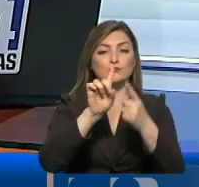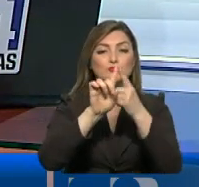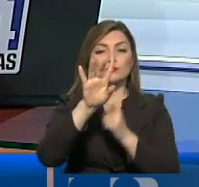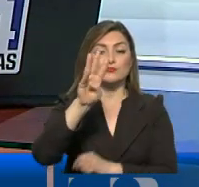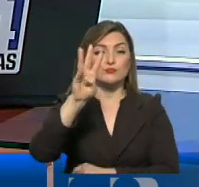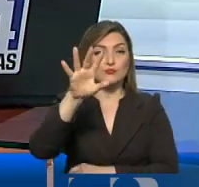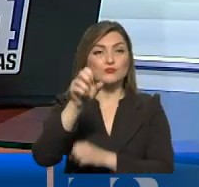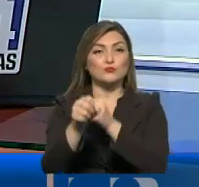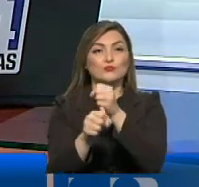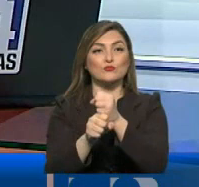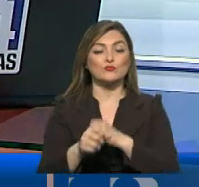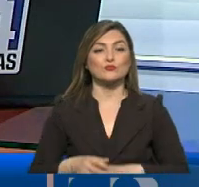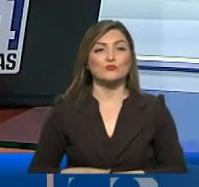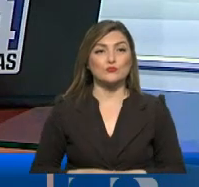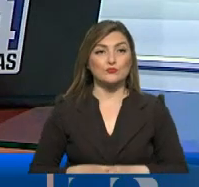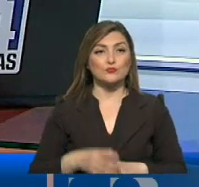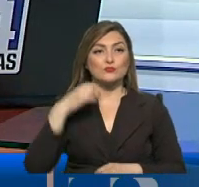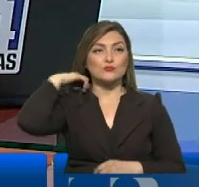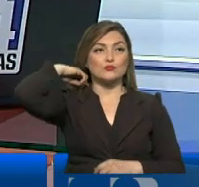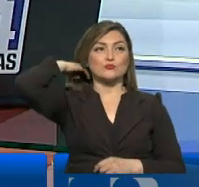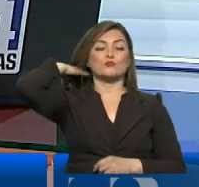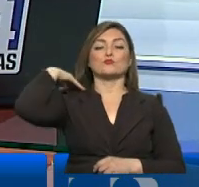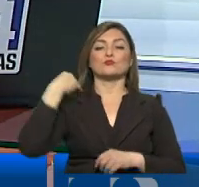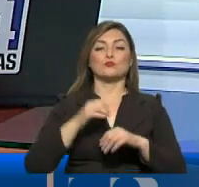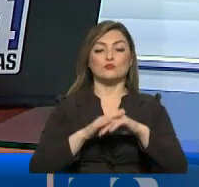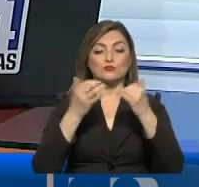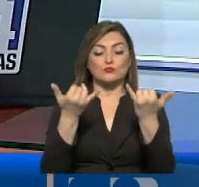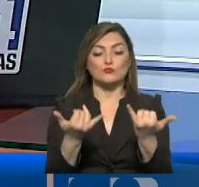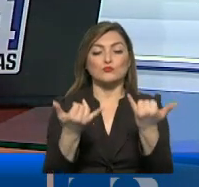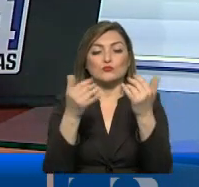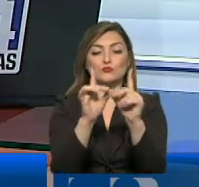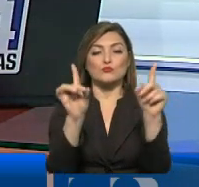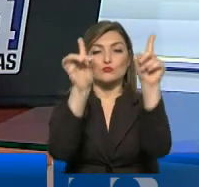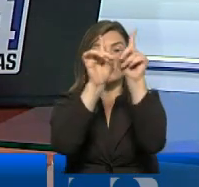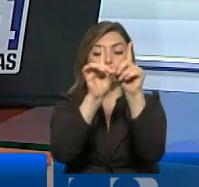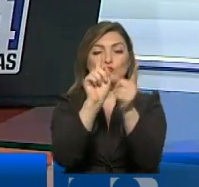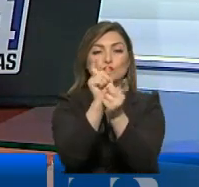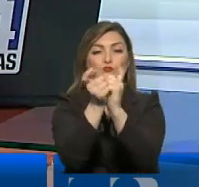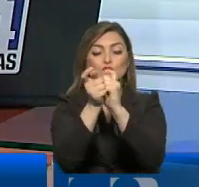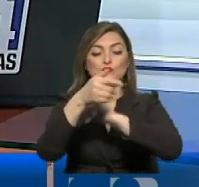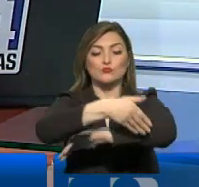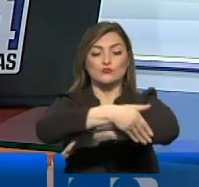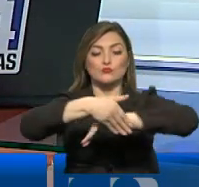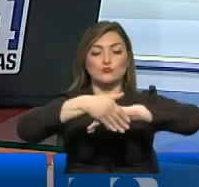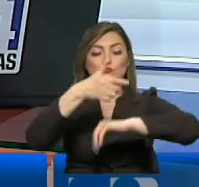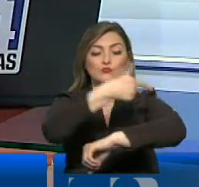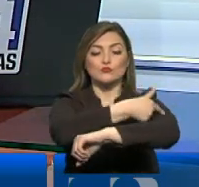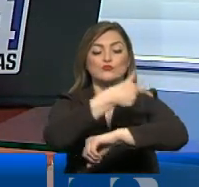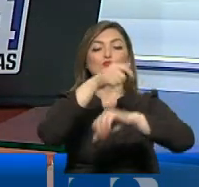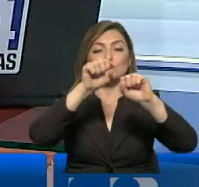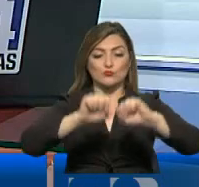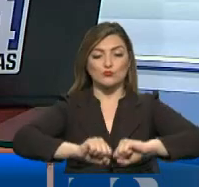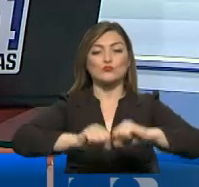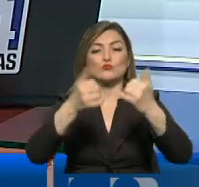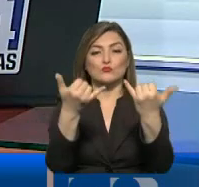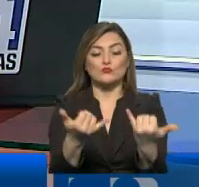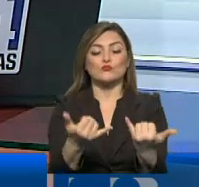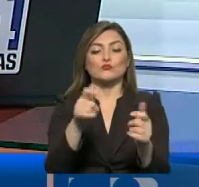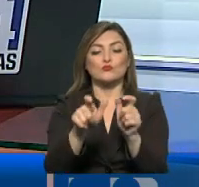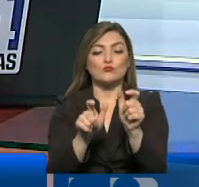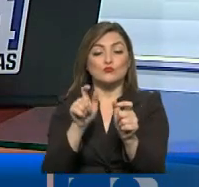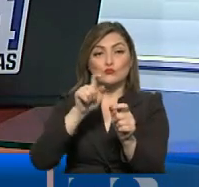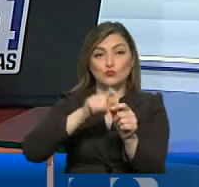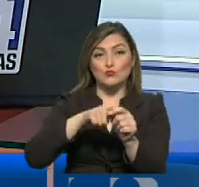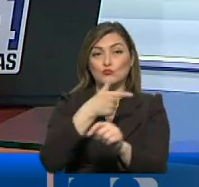años. Además, ya están disponibles las opciones para actualizar datos y cambiar su lugar de vacunación y también el registro de aquellas personas que